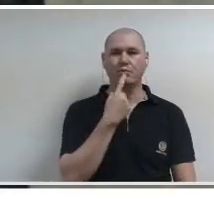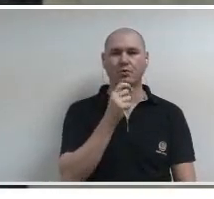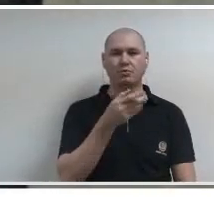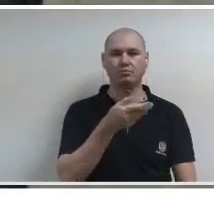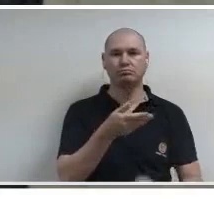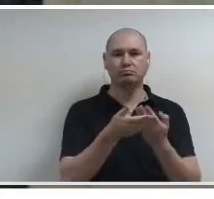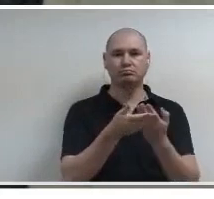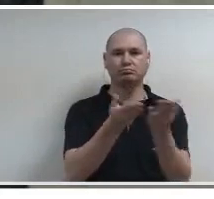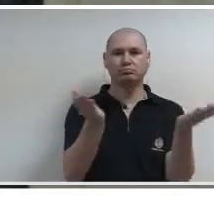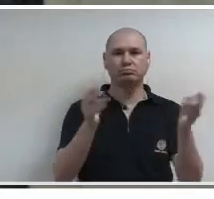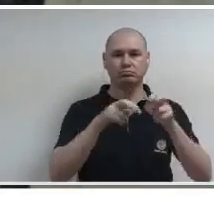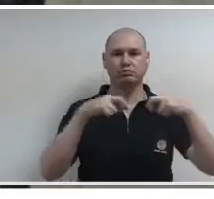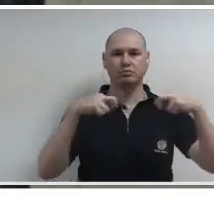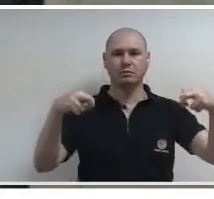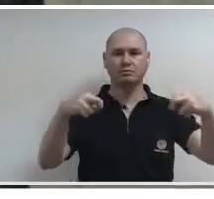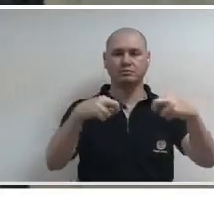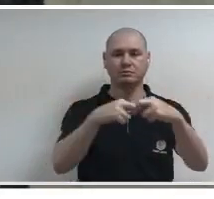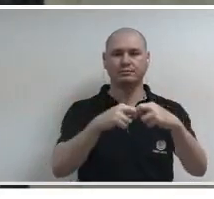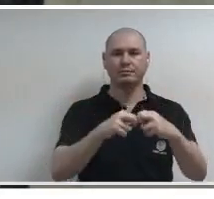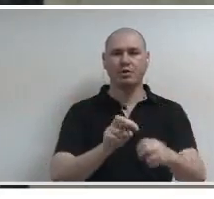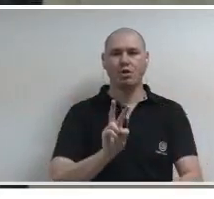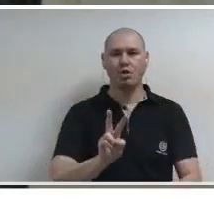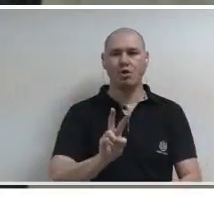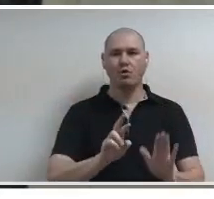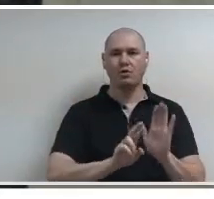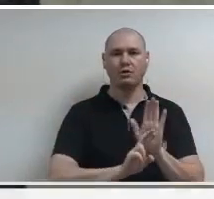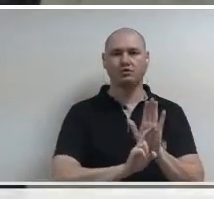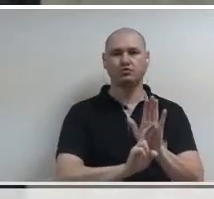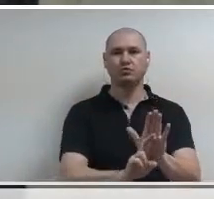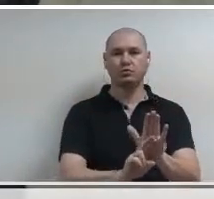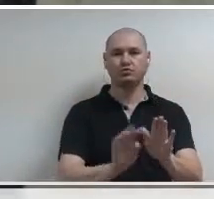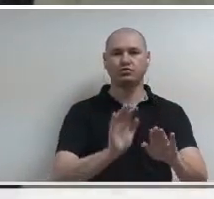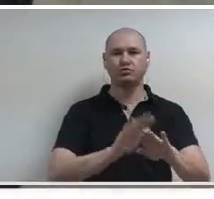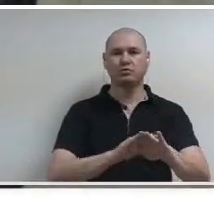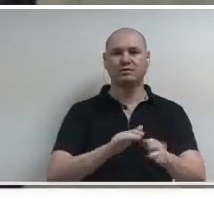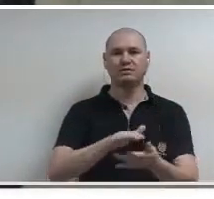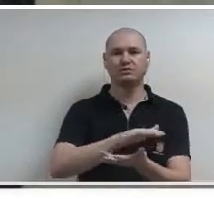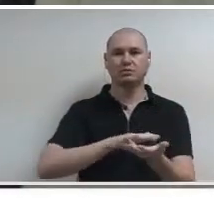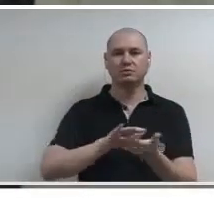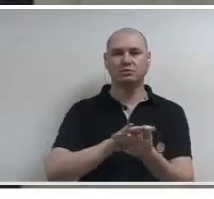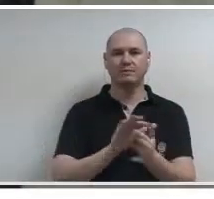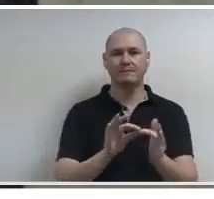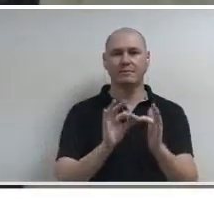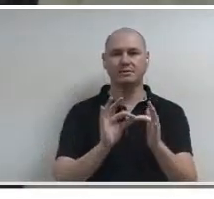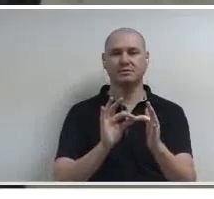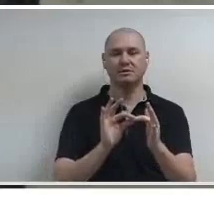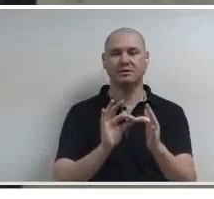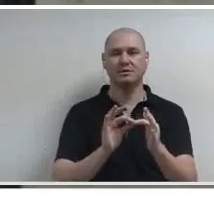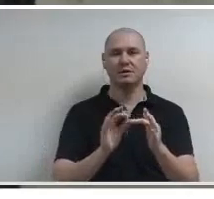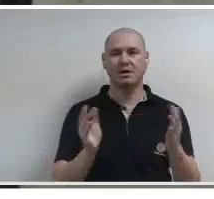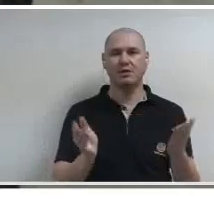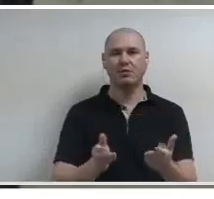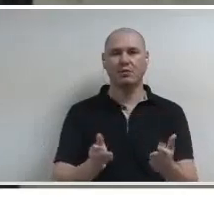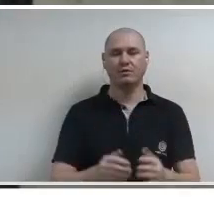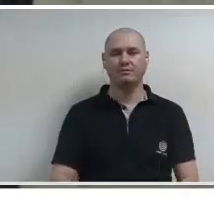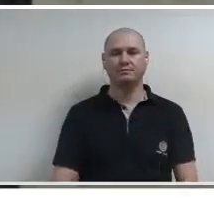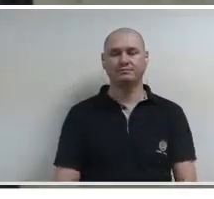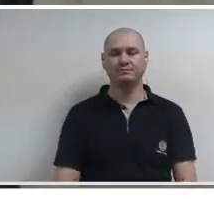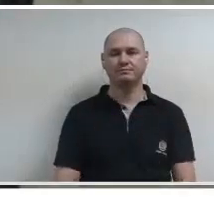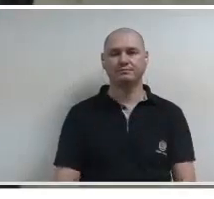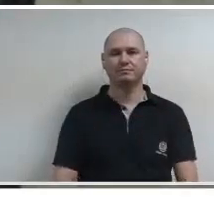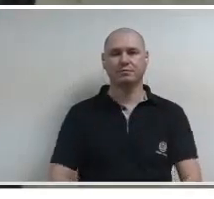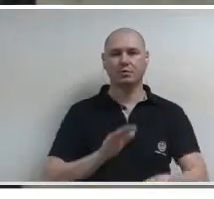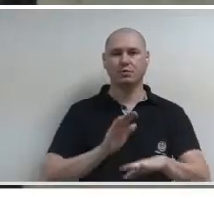dos acordadas, resultado de la situación especial que estamos viviendo en este momento como consecuencia de